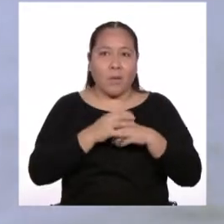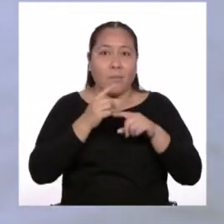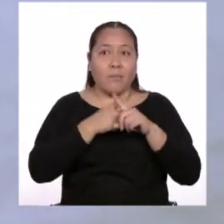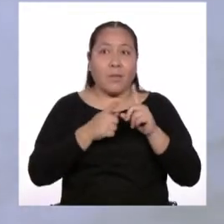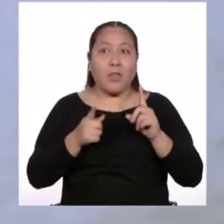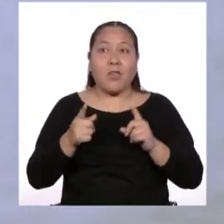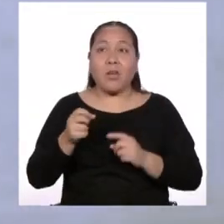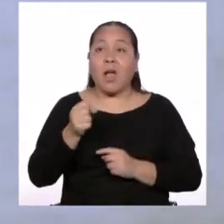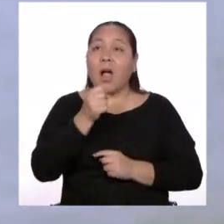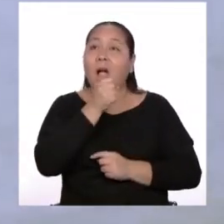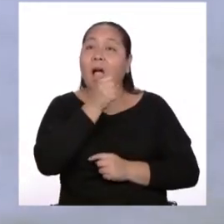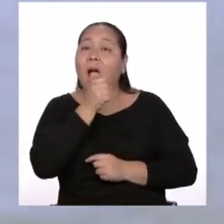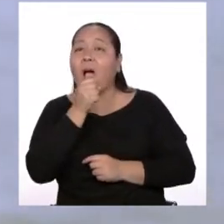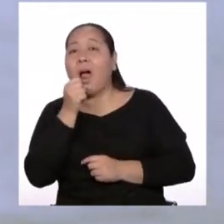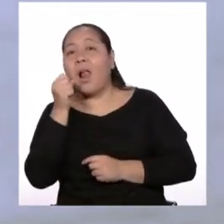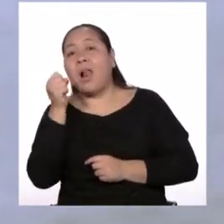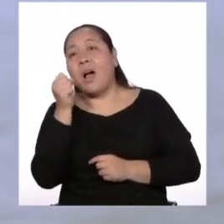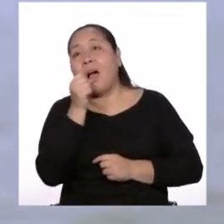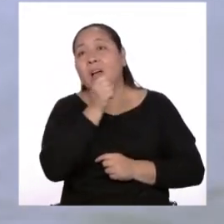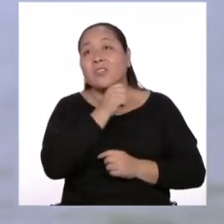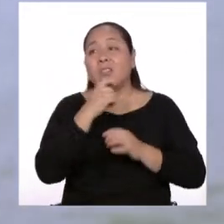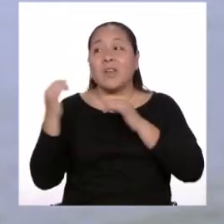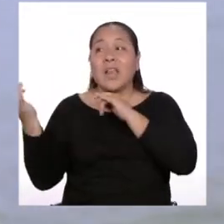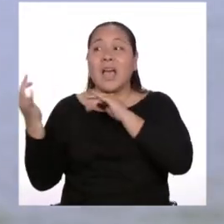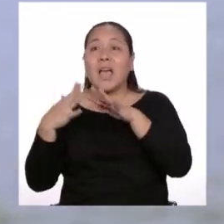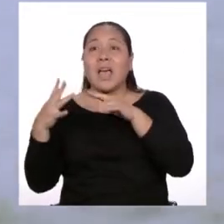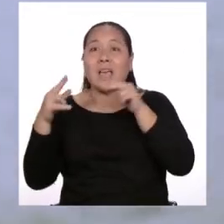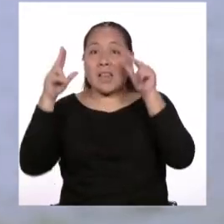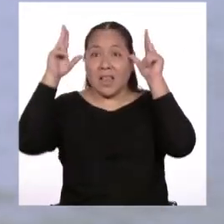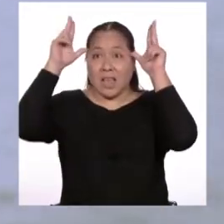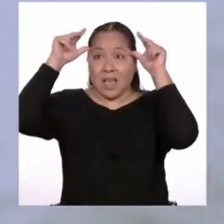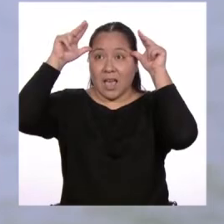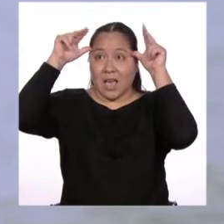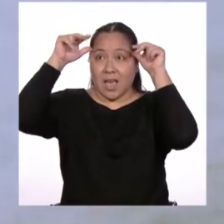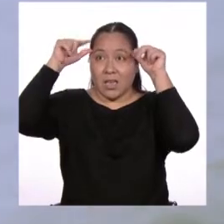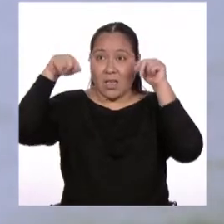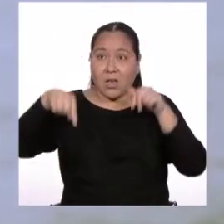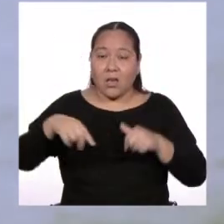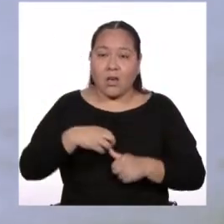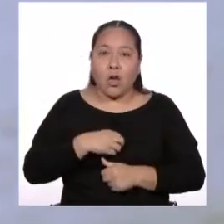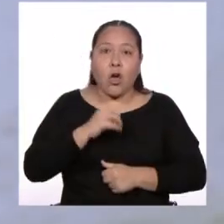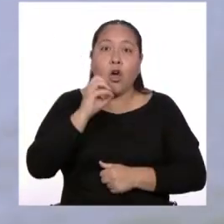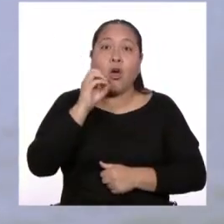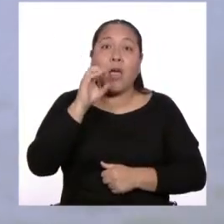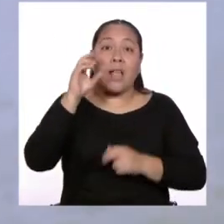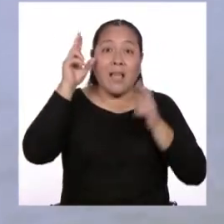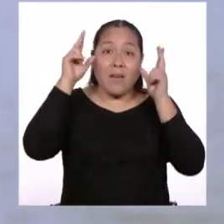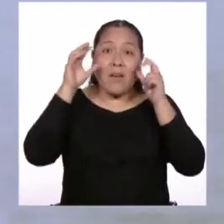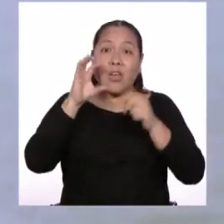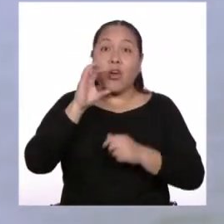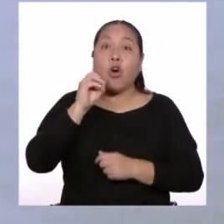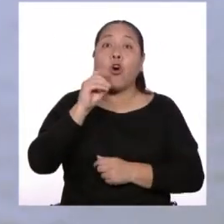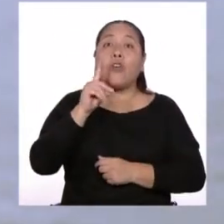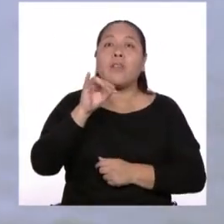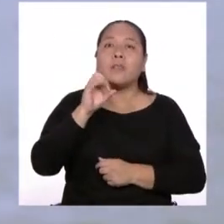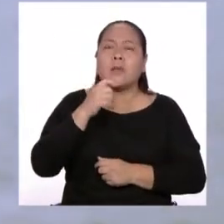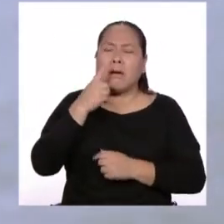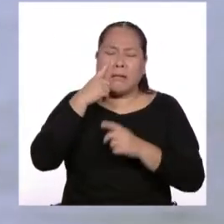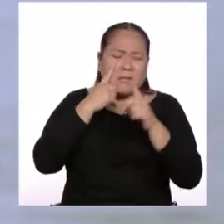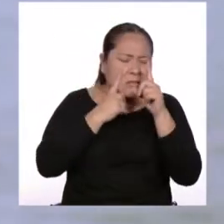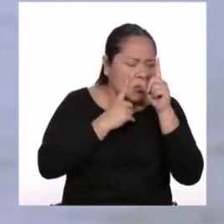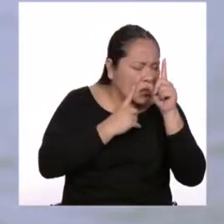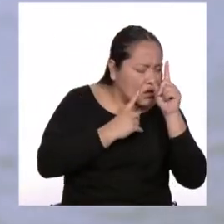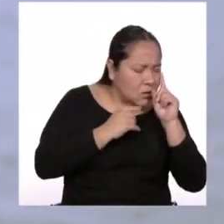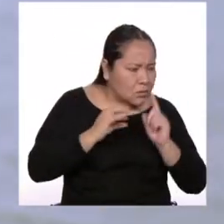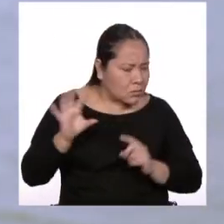guerra de Troya y sobre el episodio del caballo hicieron que Odiseo rompiera en llanto. Entonces, el rey Alcinous